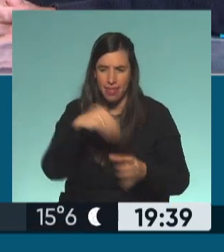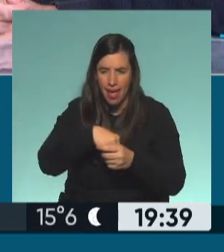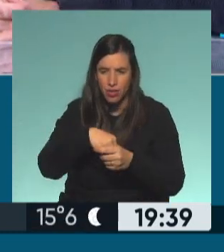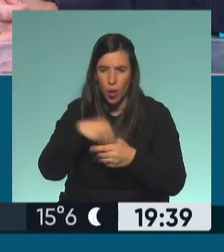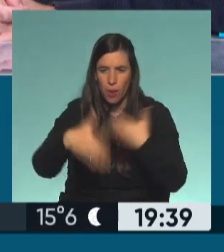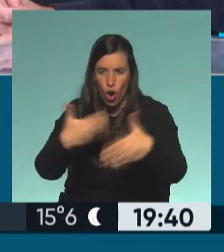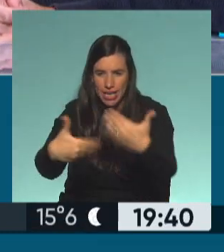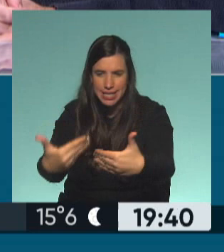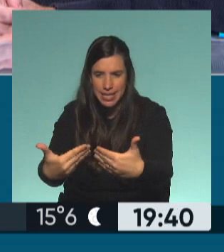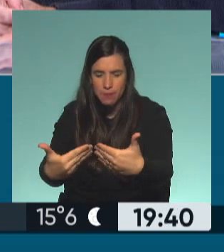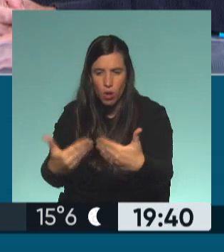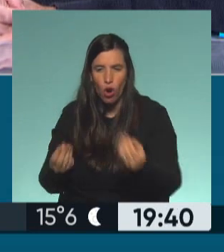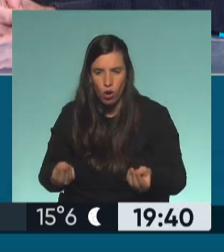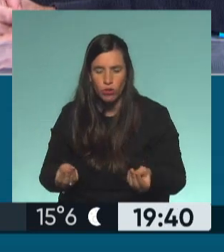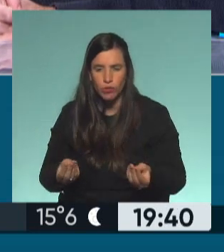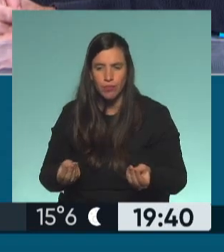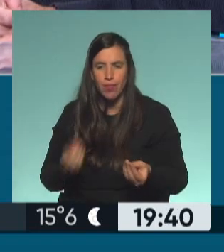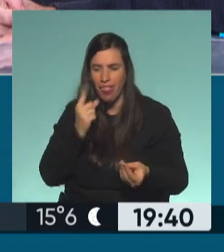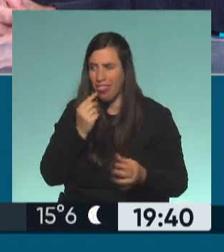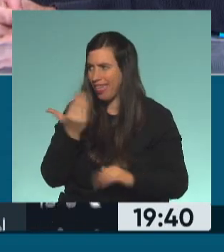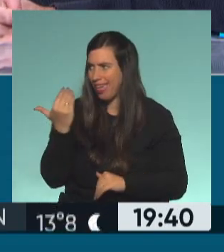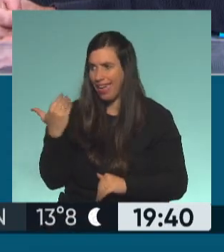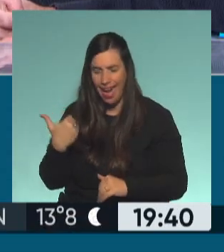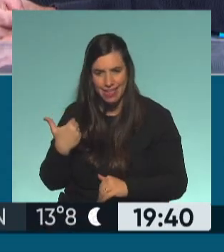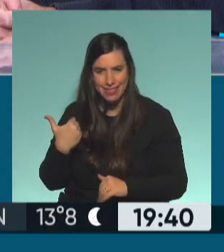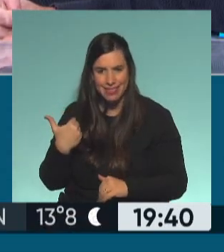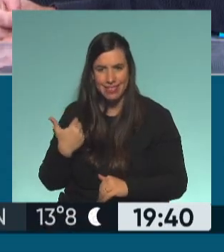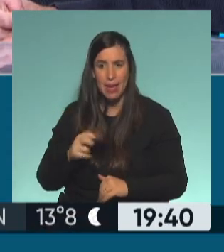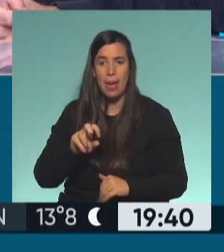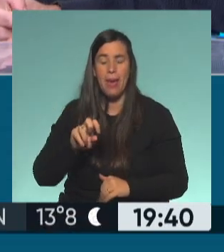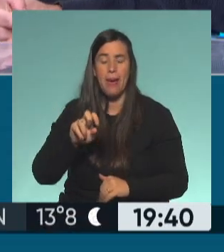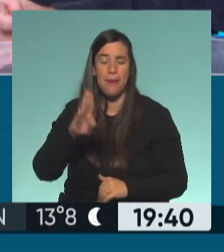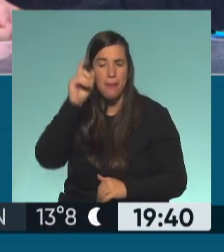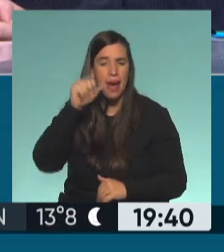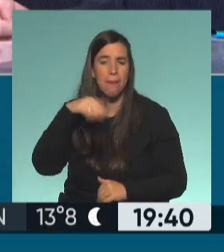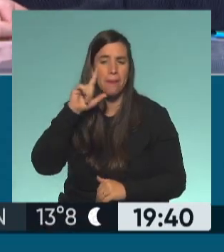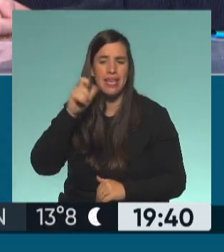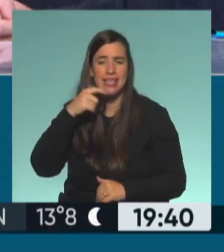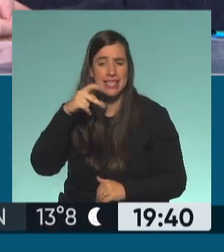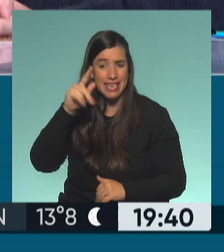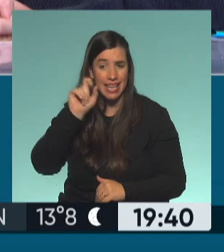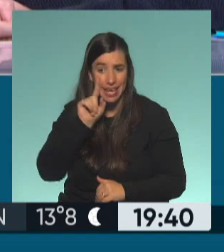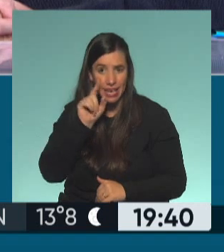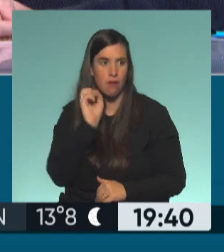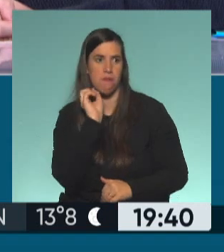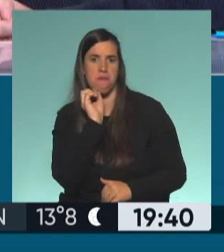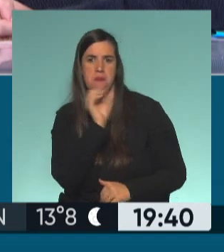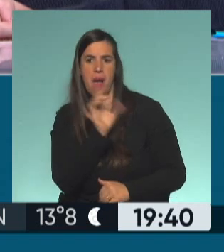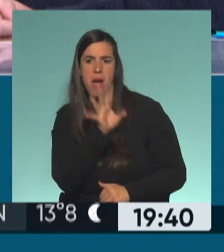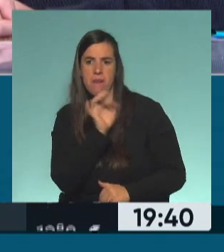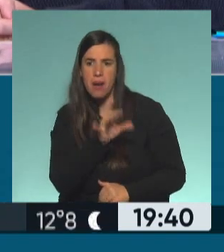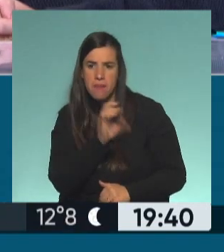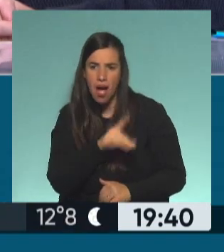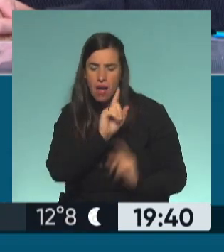ejemplo, días pasados, Berbinsky agredió con el lenguaje a Victoria Tolosa Paz.